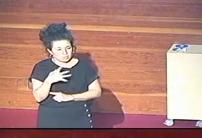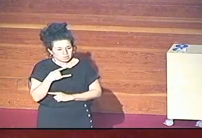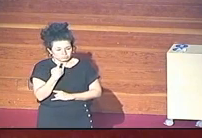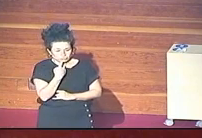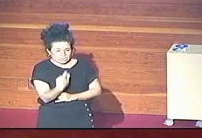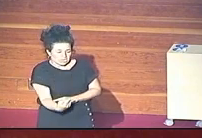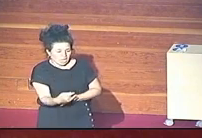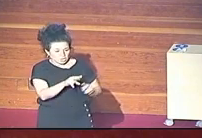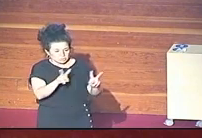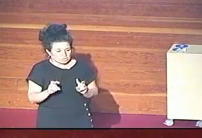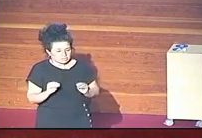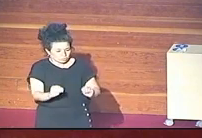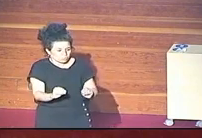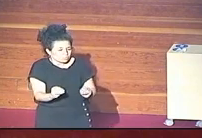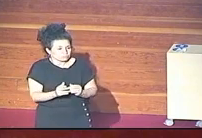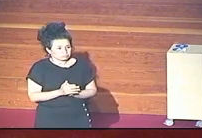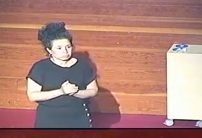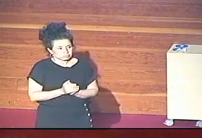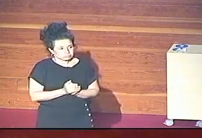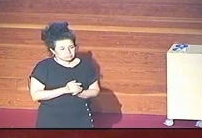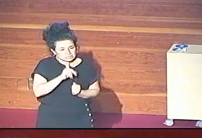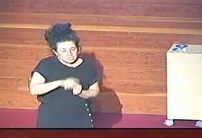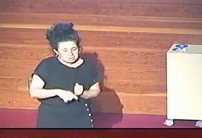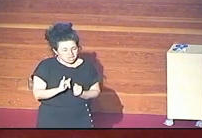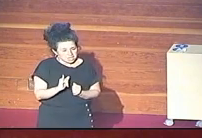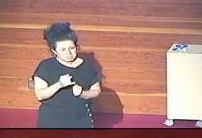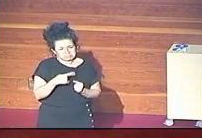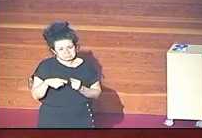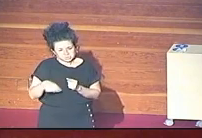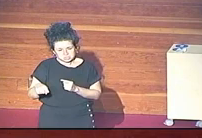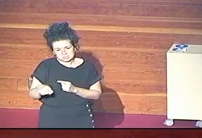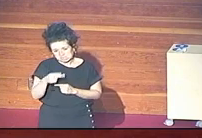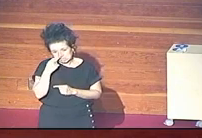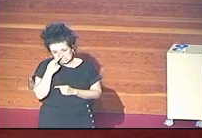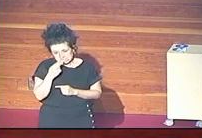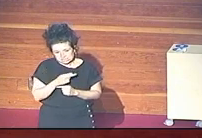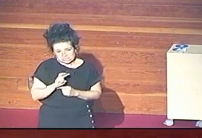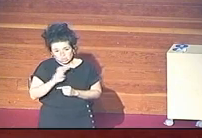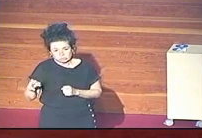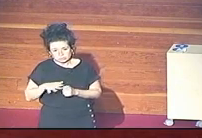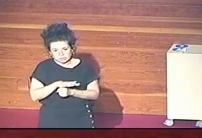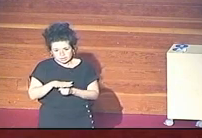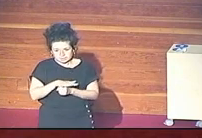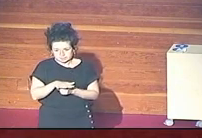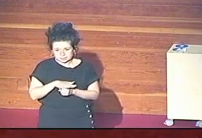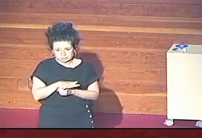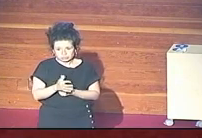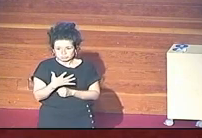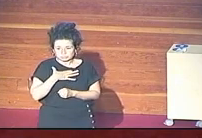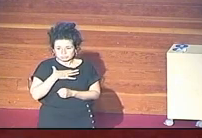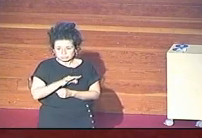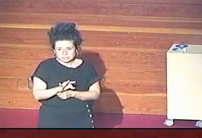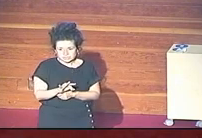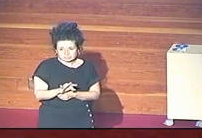los temas que tocan y hay cosas bastante interesantes y luego en otro ámbito que a lo mejor